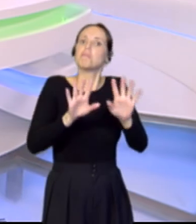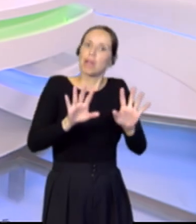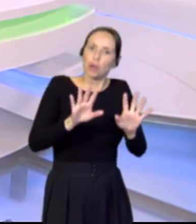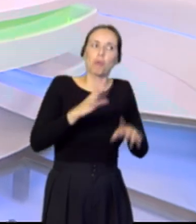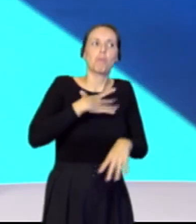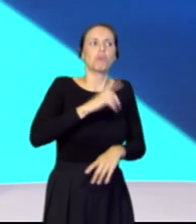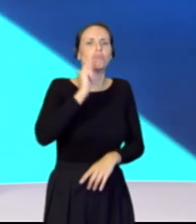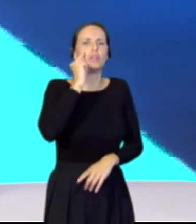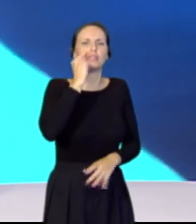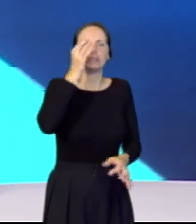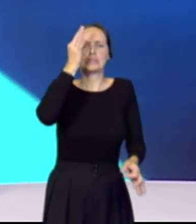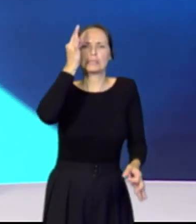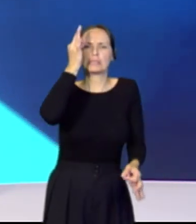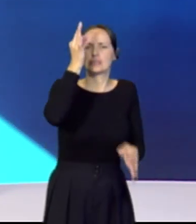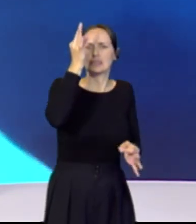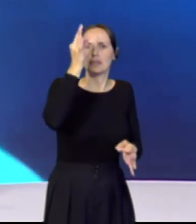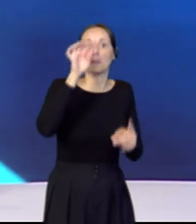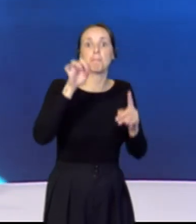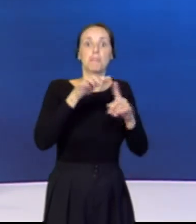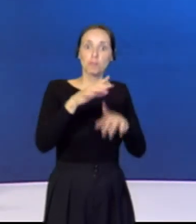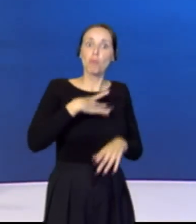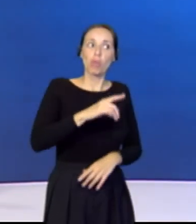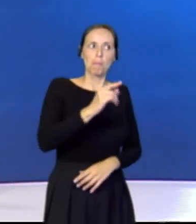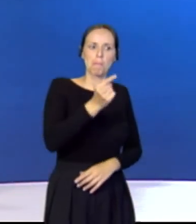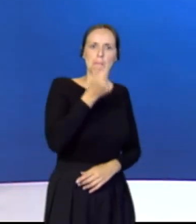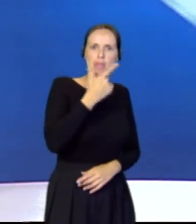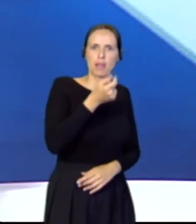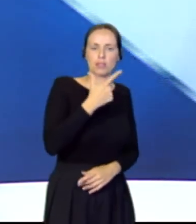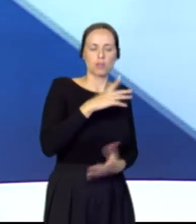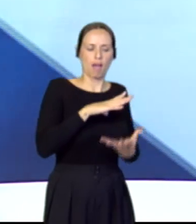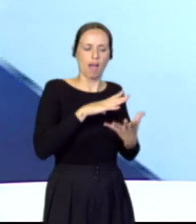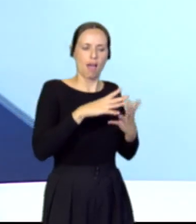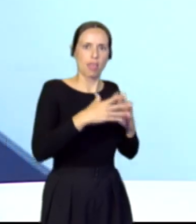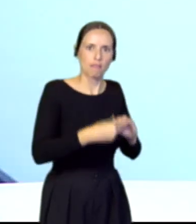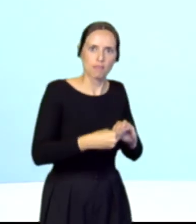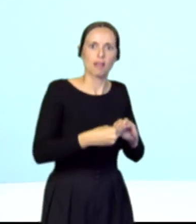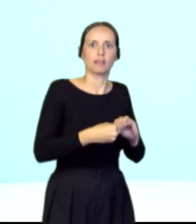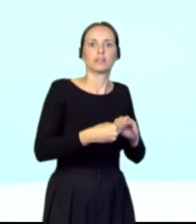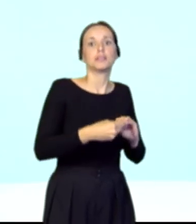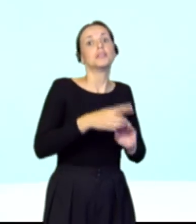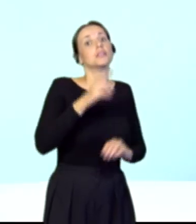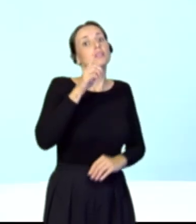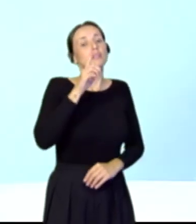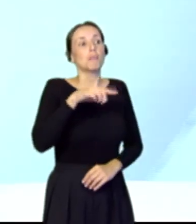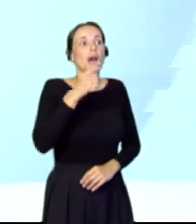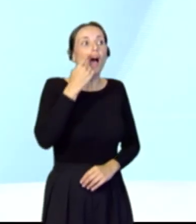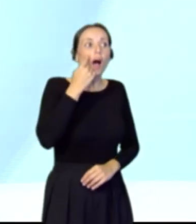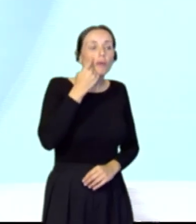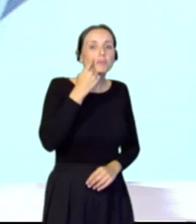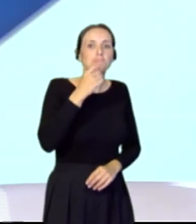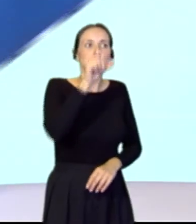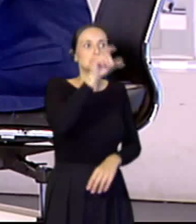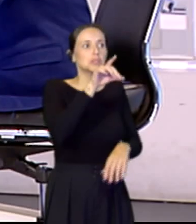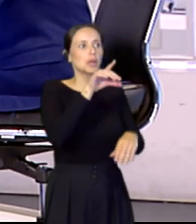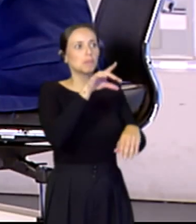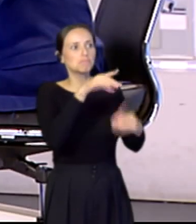más preciso e incluso a veces pues ajustar la medicación y en algunos casos descartar que realmente el problema que tenía el paciente pues